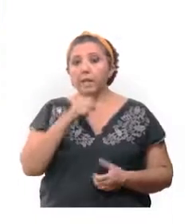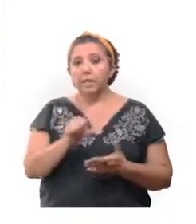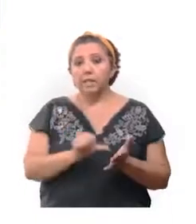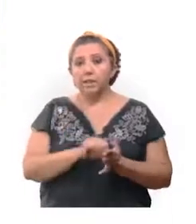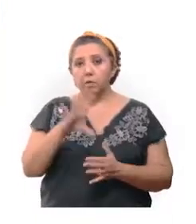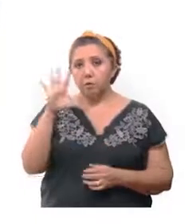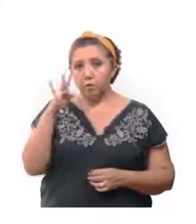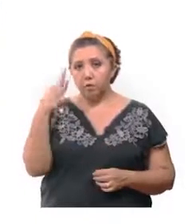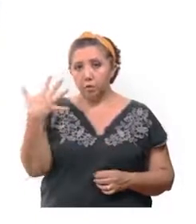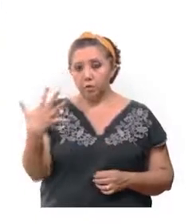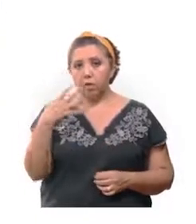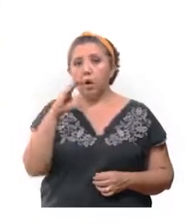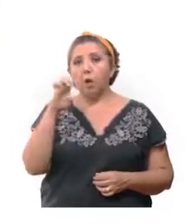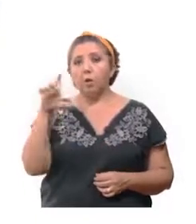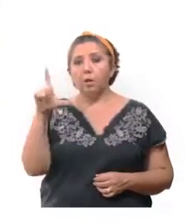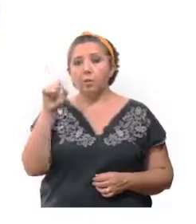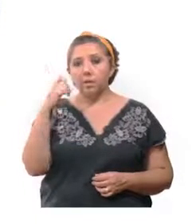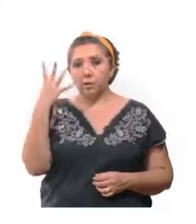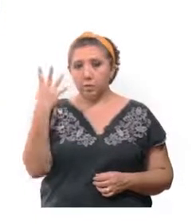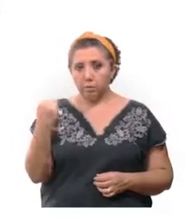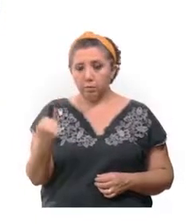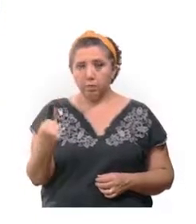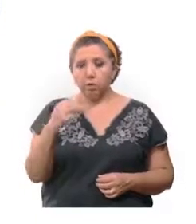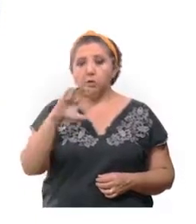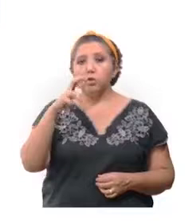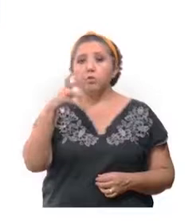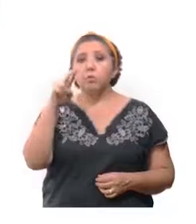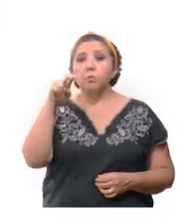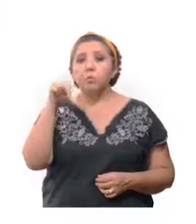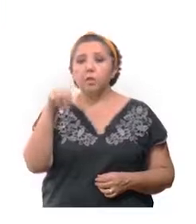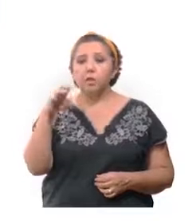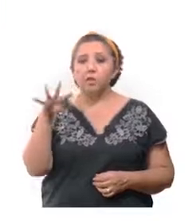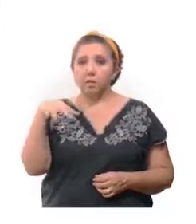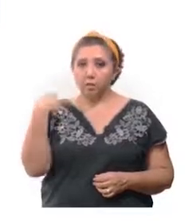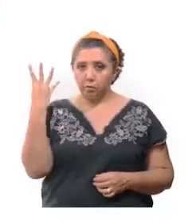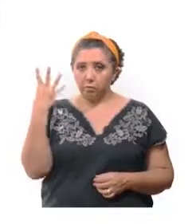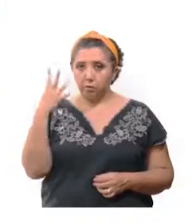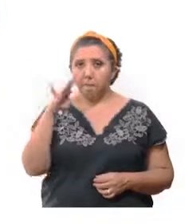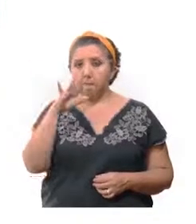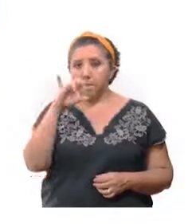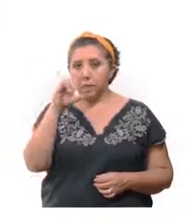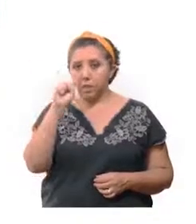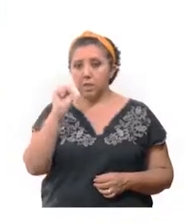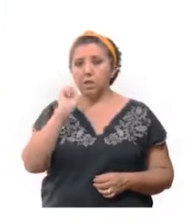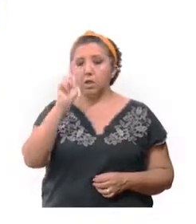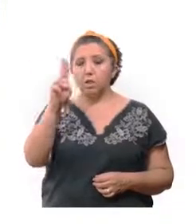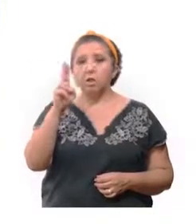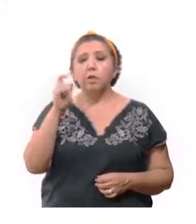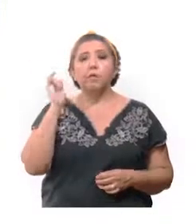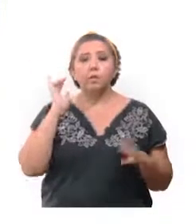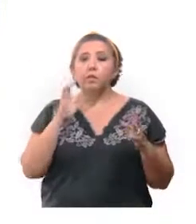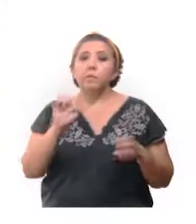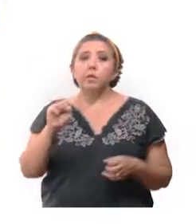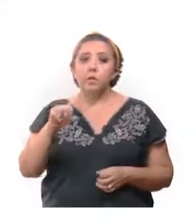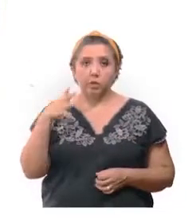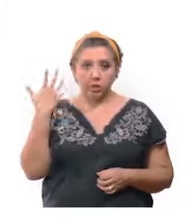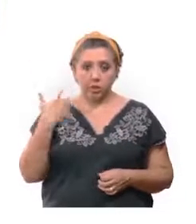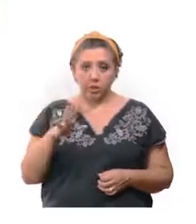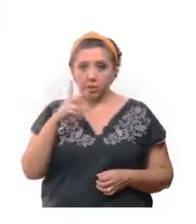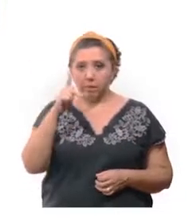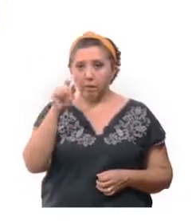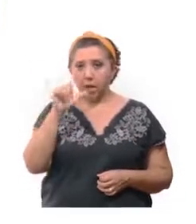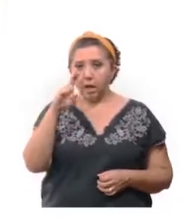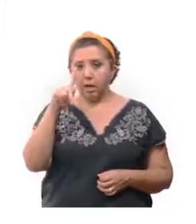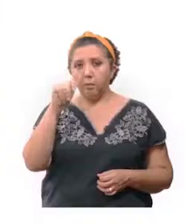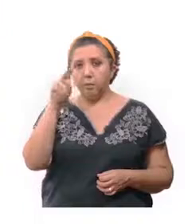Centro 45, Ciudad Cauquel 29, Chuburná de Hidalgo 14, Brisas del Norte en Francisco de Montejo 10,